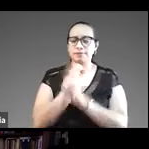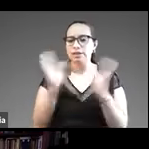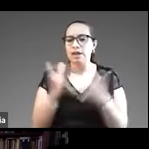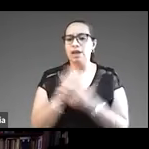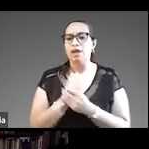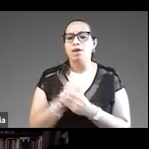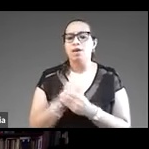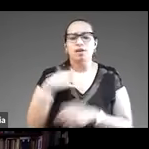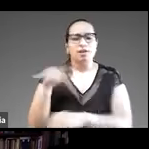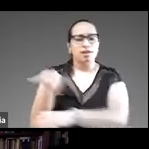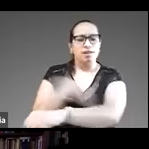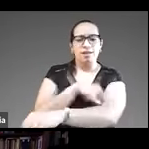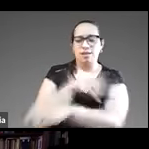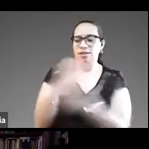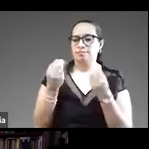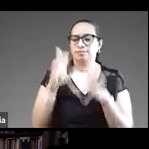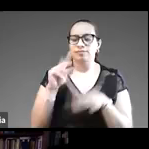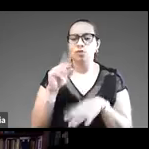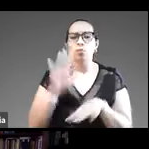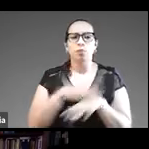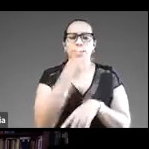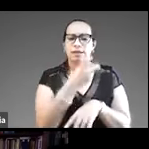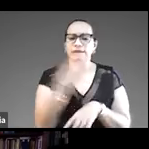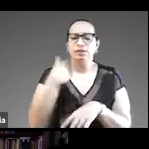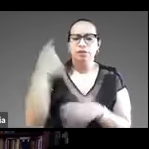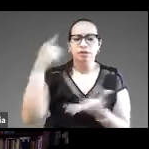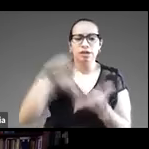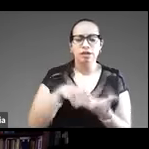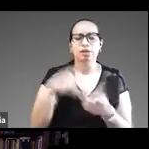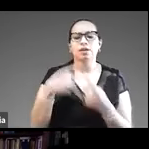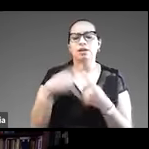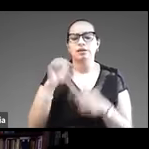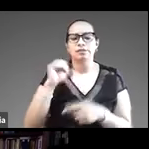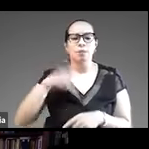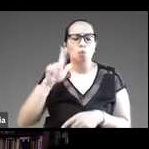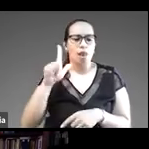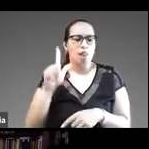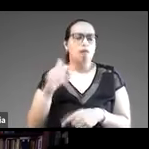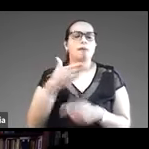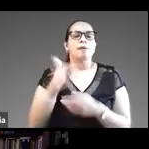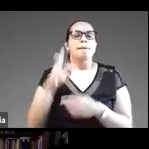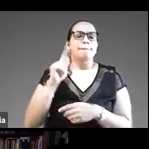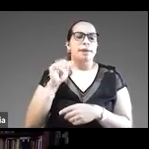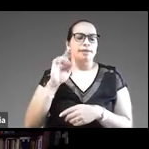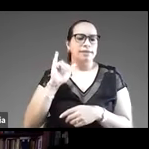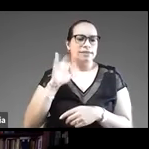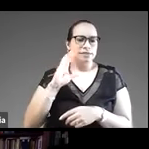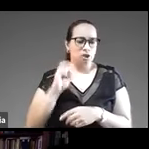me voy a alargar mucho porque creo que lo que han dicho Samuel y Patricio es muy completo.